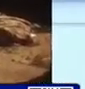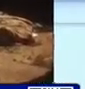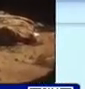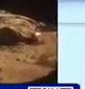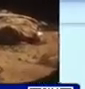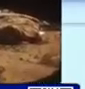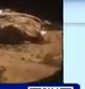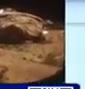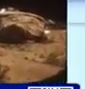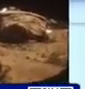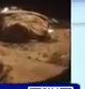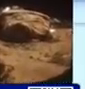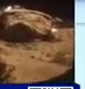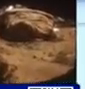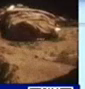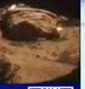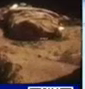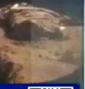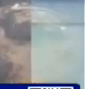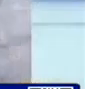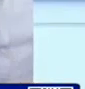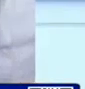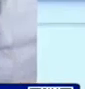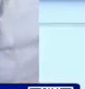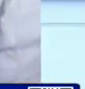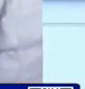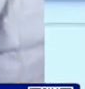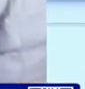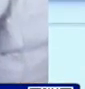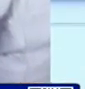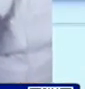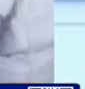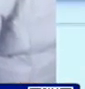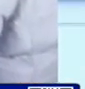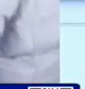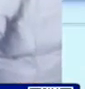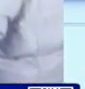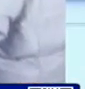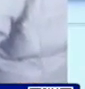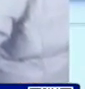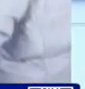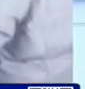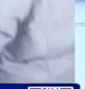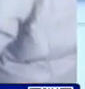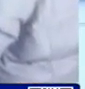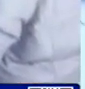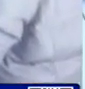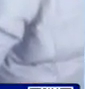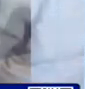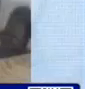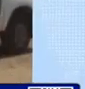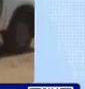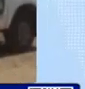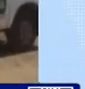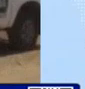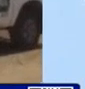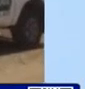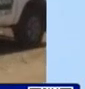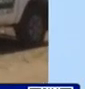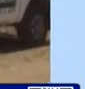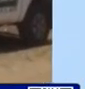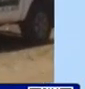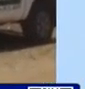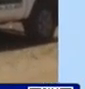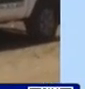Fuerza Especial de Lucha contra el Crimen de la División Homicidios se hizo presente en el lugar, determinaron que la causa de la muerte fue por enfermedad de